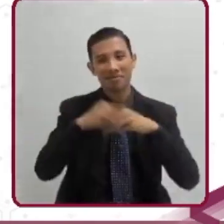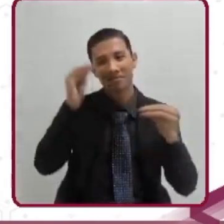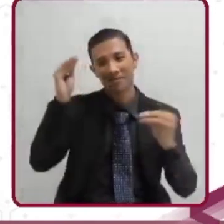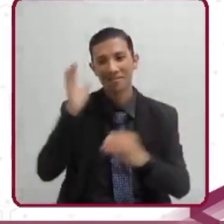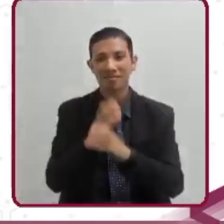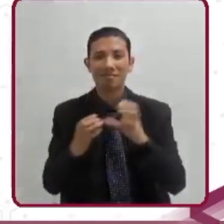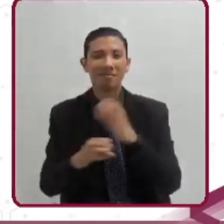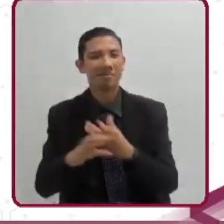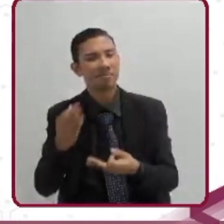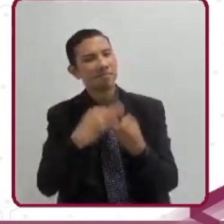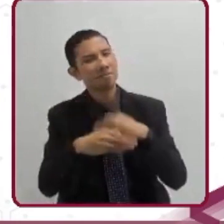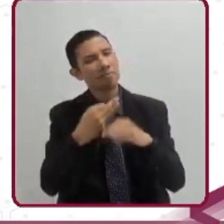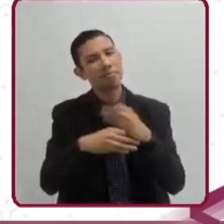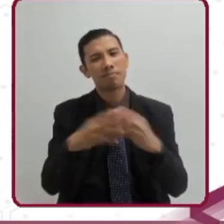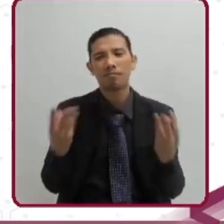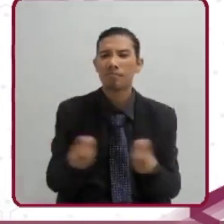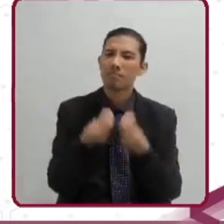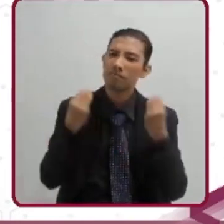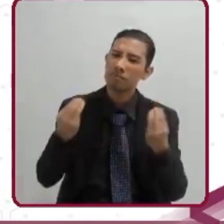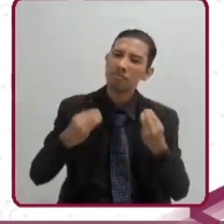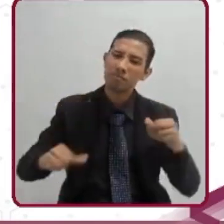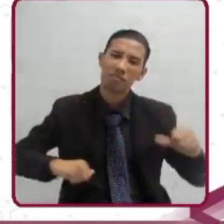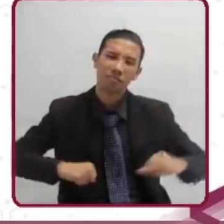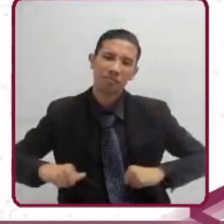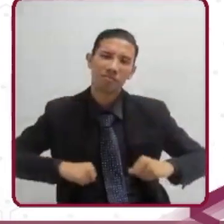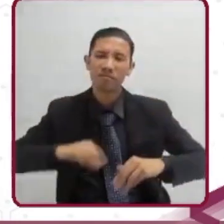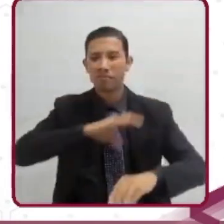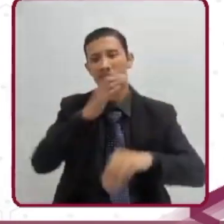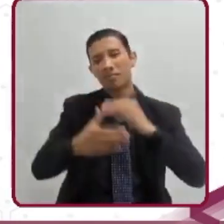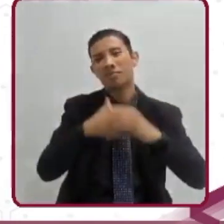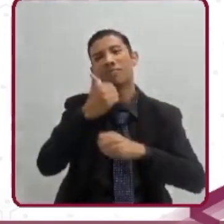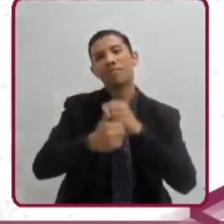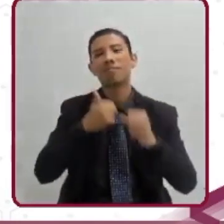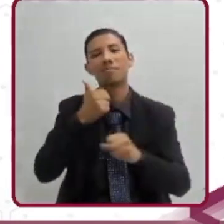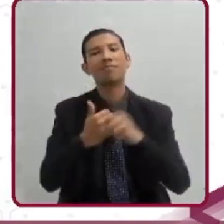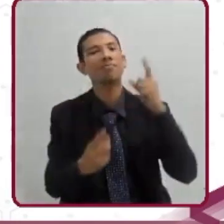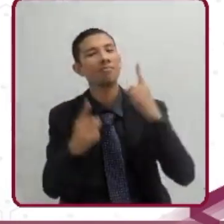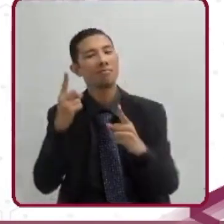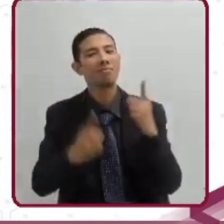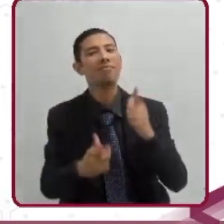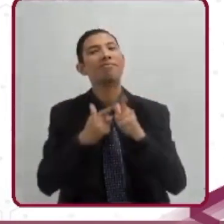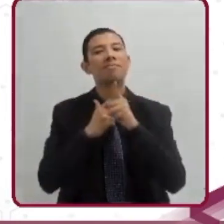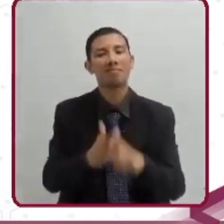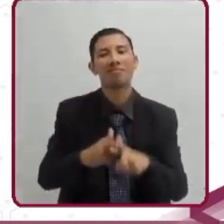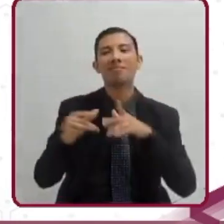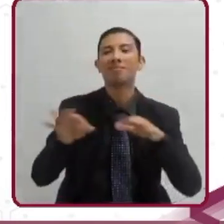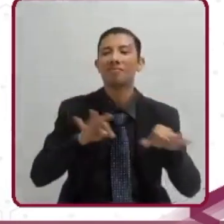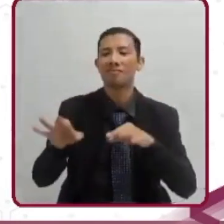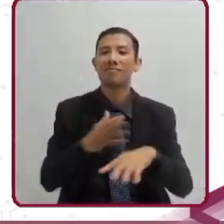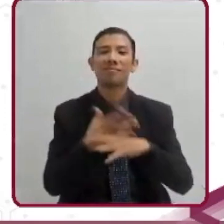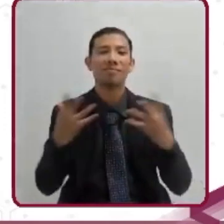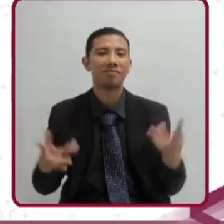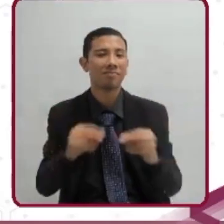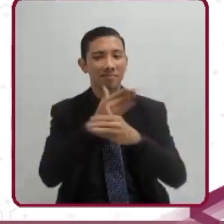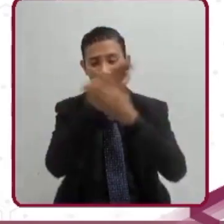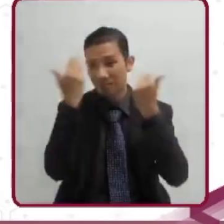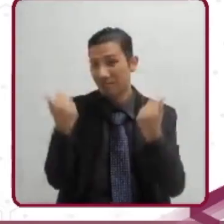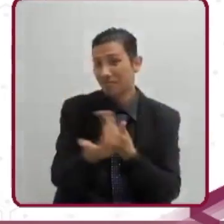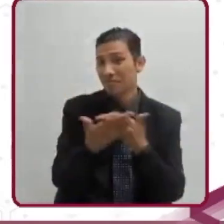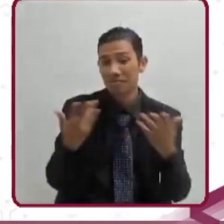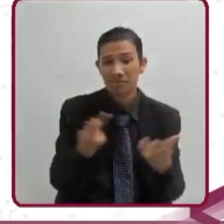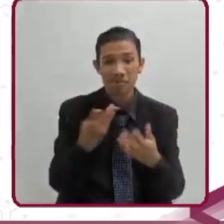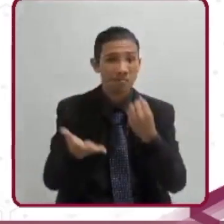democráticas. Tuvimos muchísimas actividades con las que cerramos el año y sin duda seguiremos trabajando. No sabemos